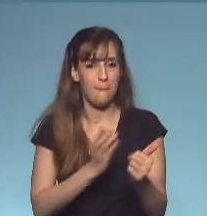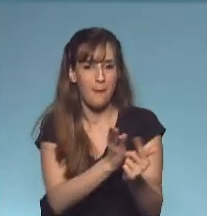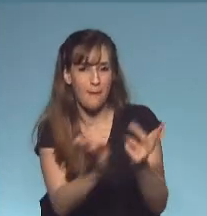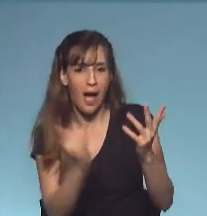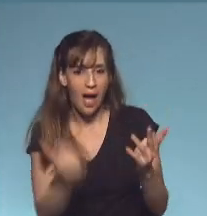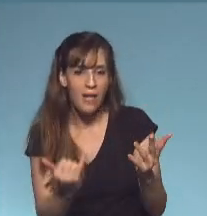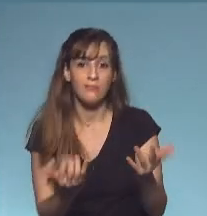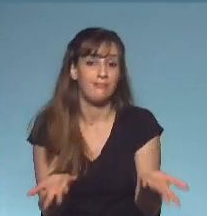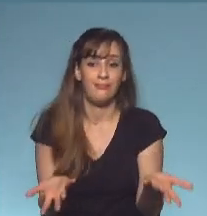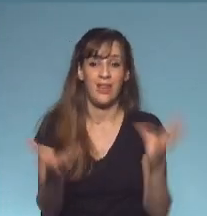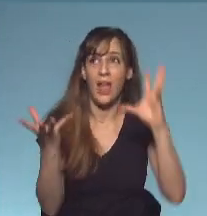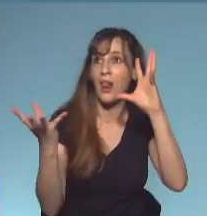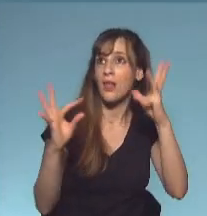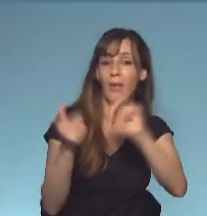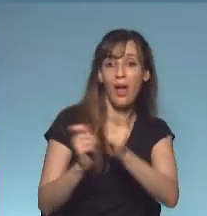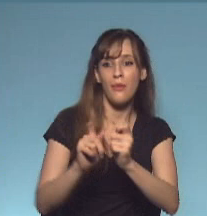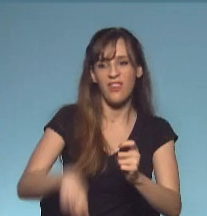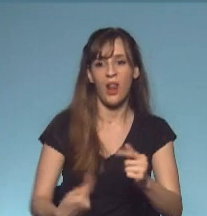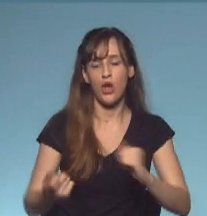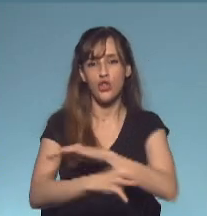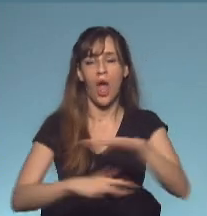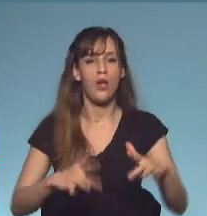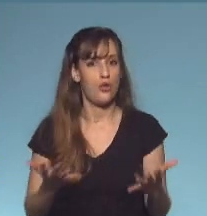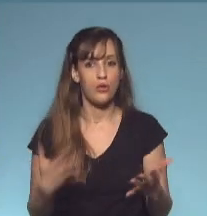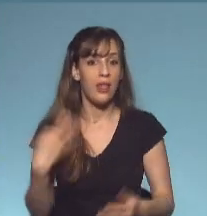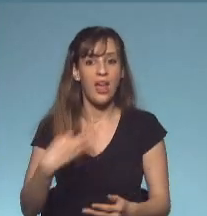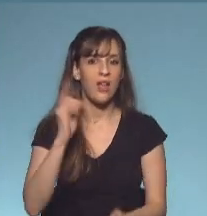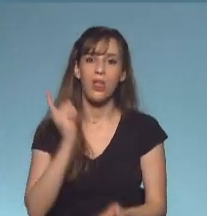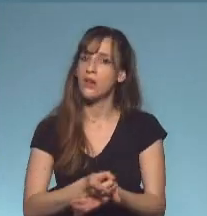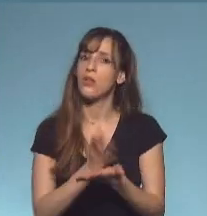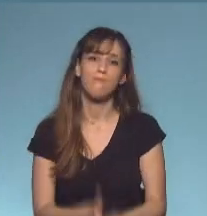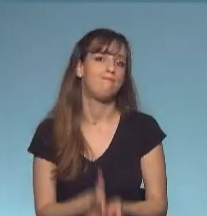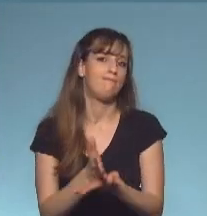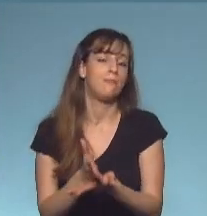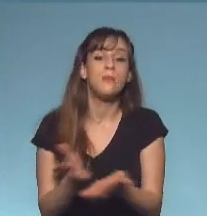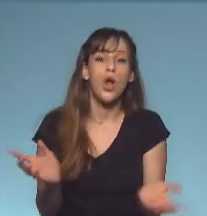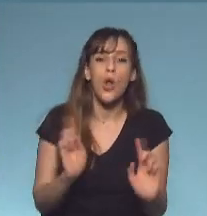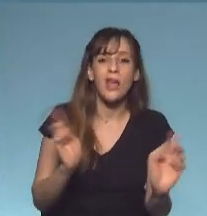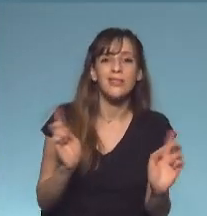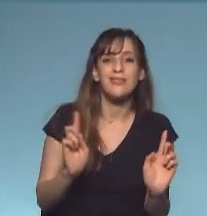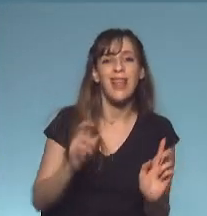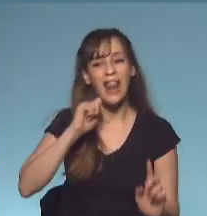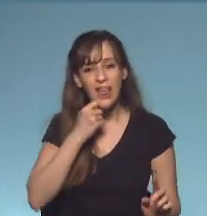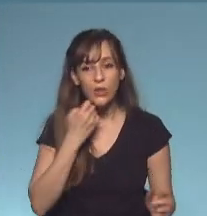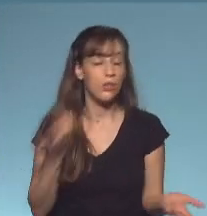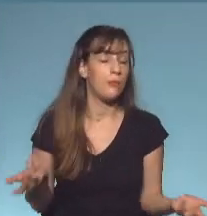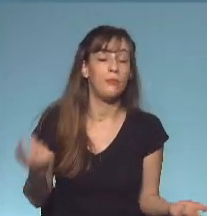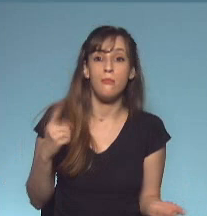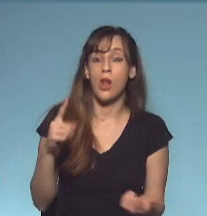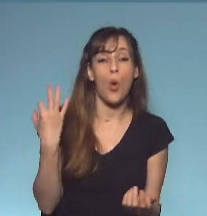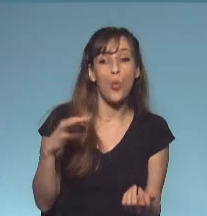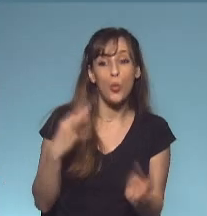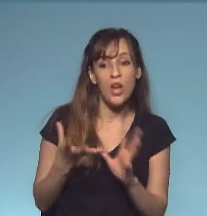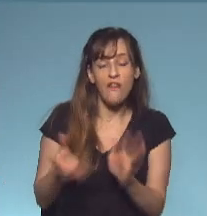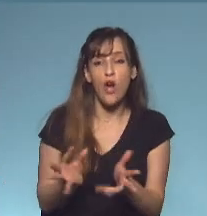los contagios, se toman medidas duras. No es algo agradable, no es algo que quiera nadie, pero es la única